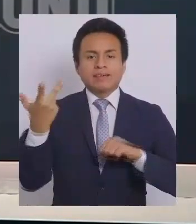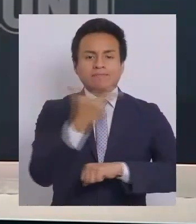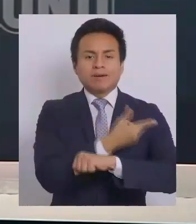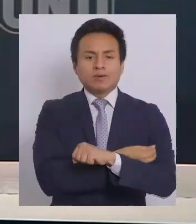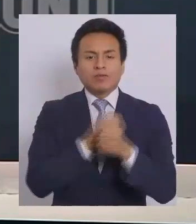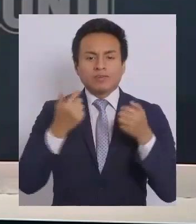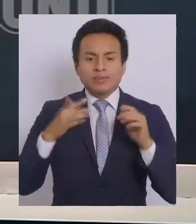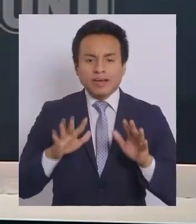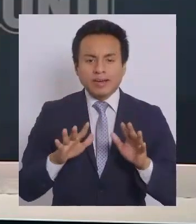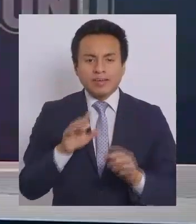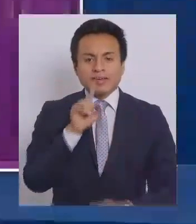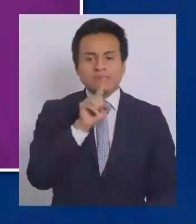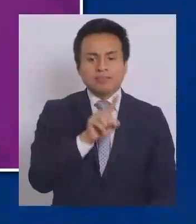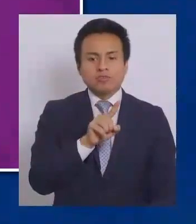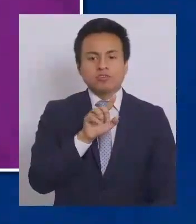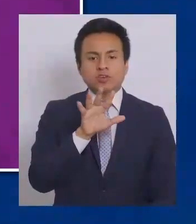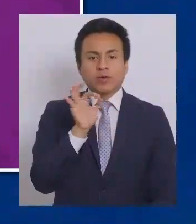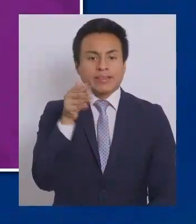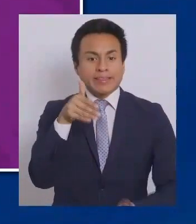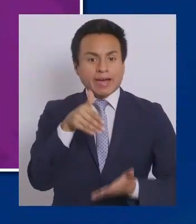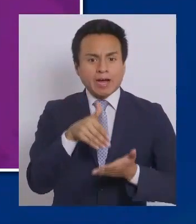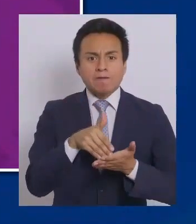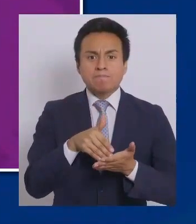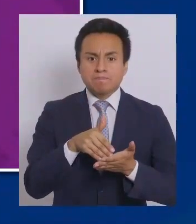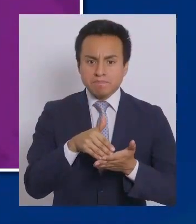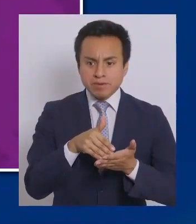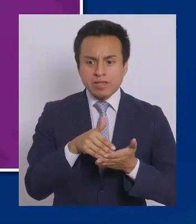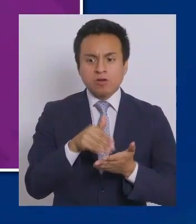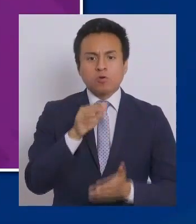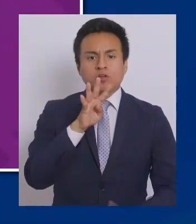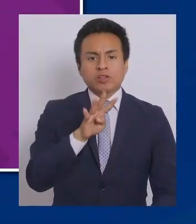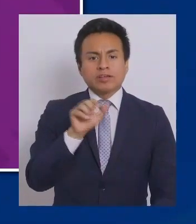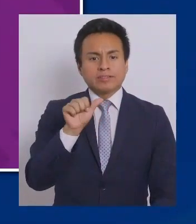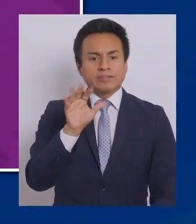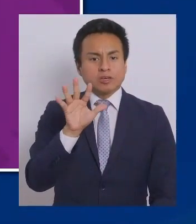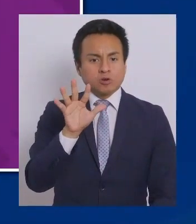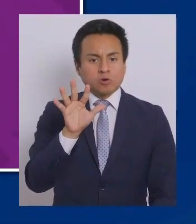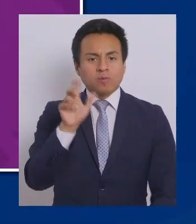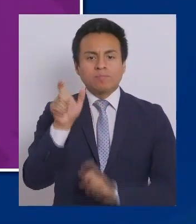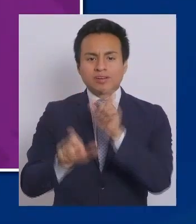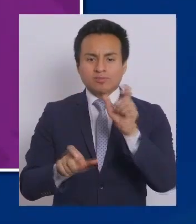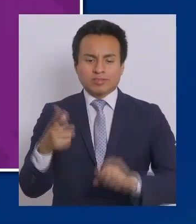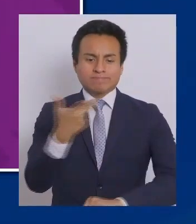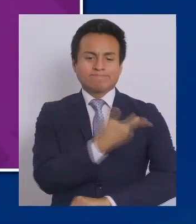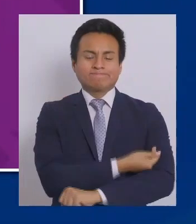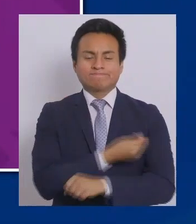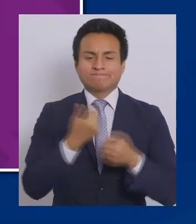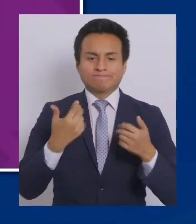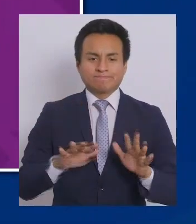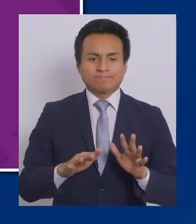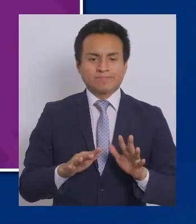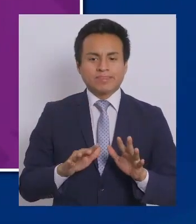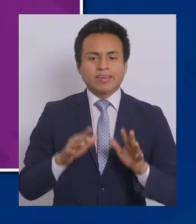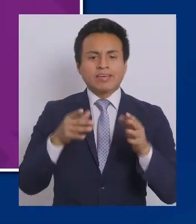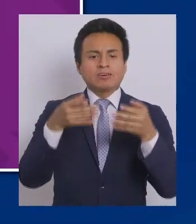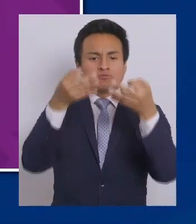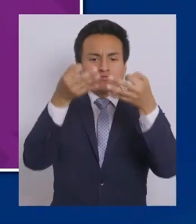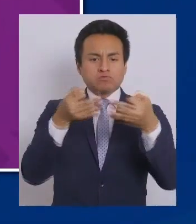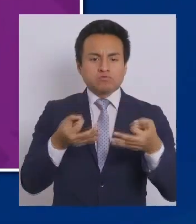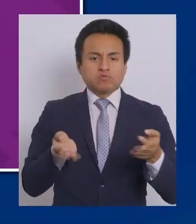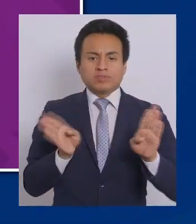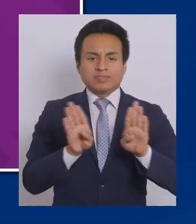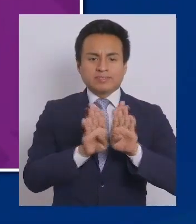a 150.000 465 personas este es el cierre de